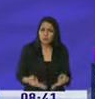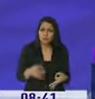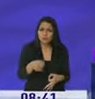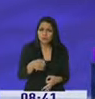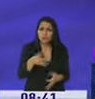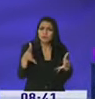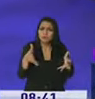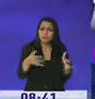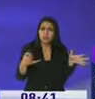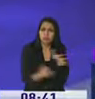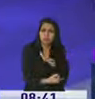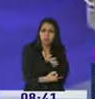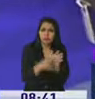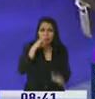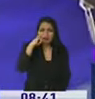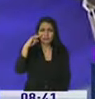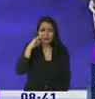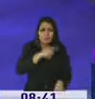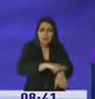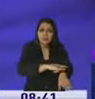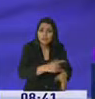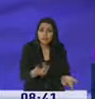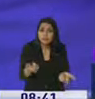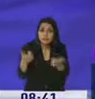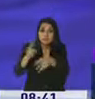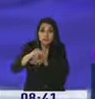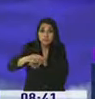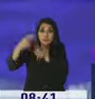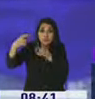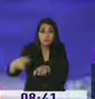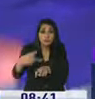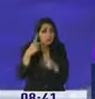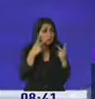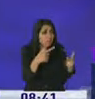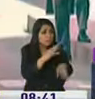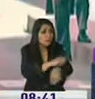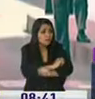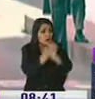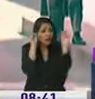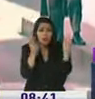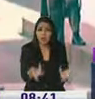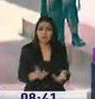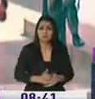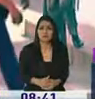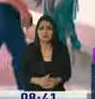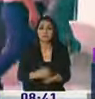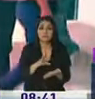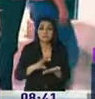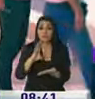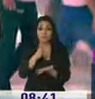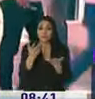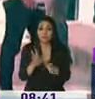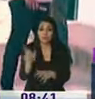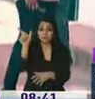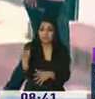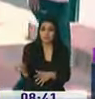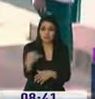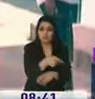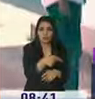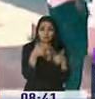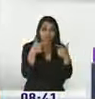casos ilícitos habiendo baños y las inspectoras están sentadas frente a los baños. Al colegio ya se han designado un interventor y un